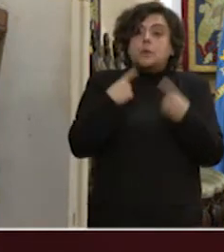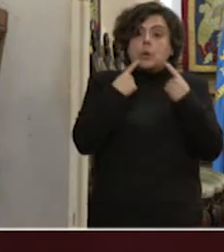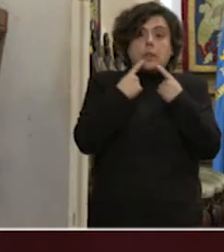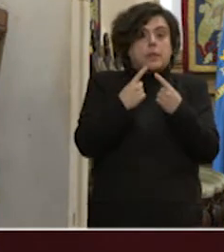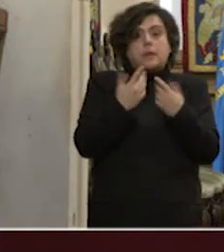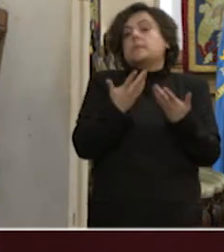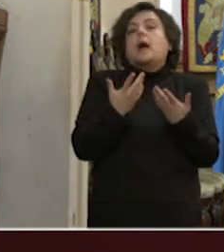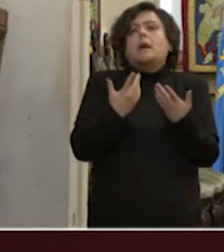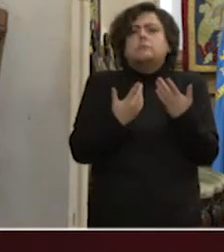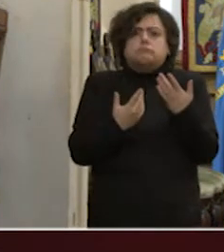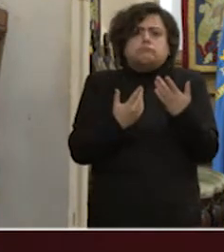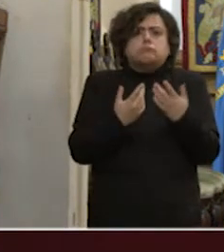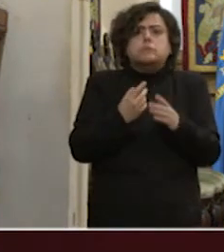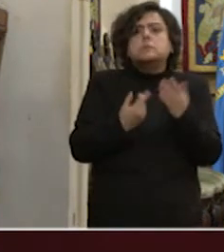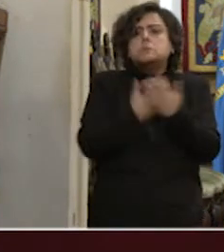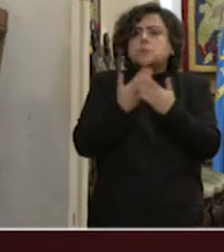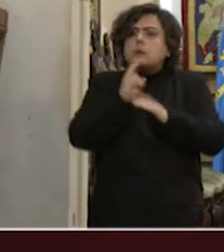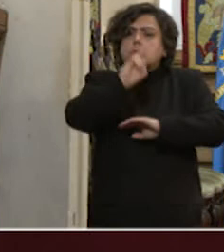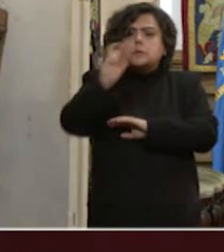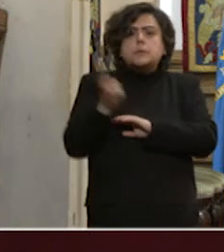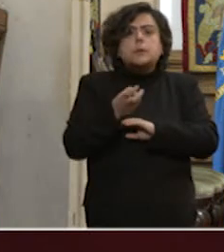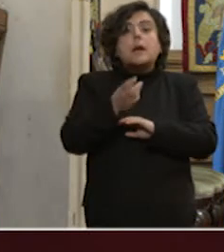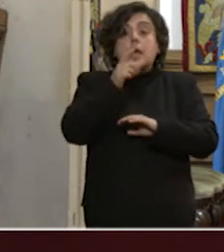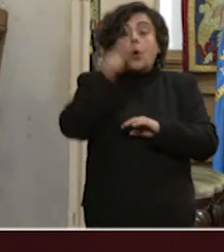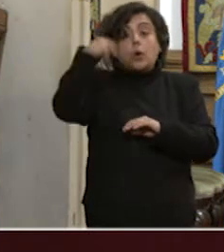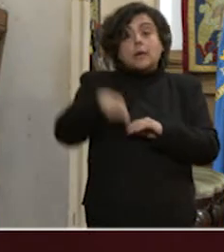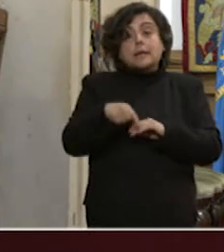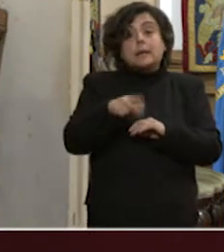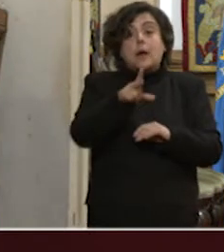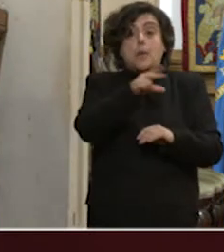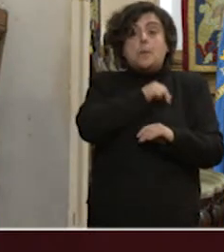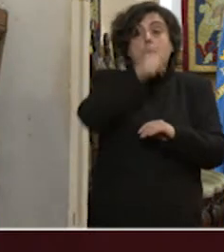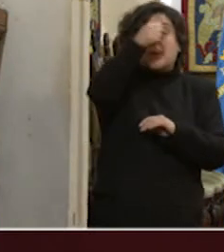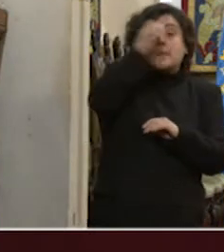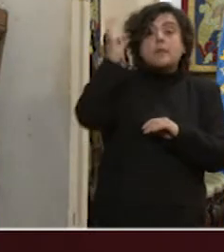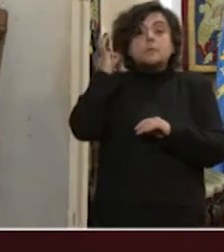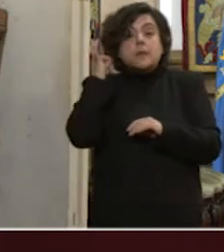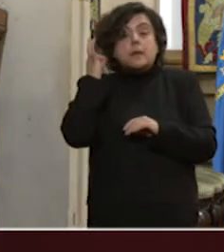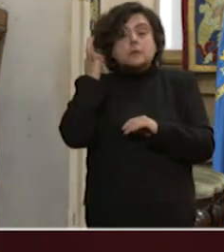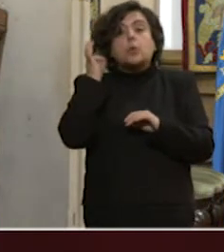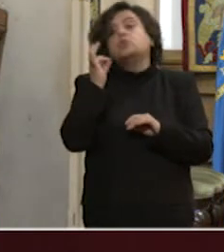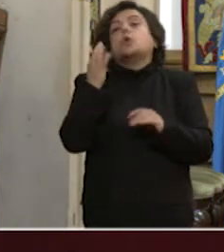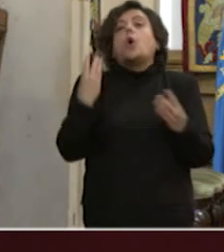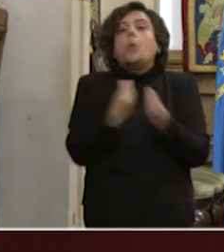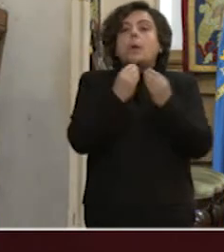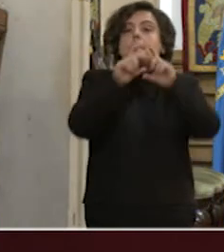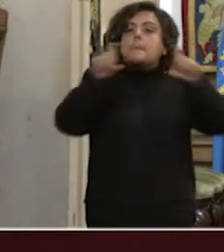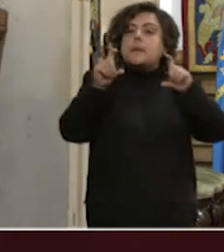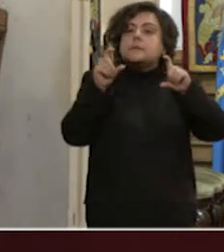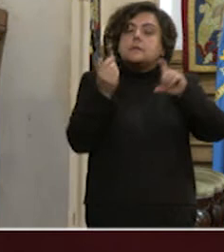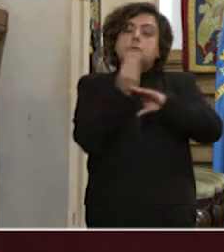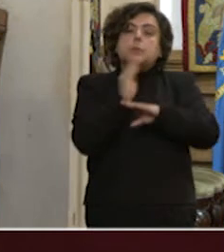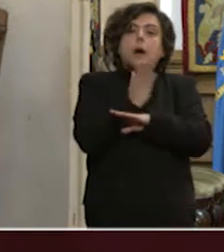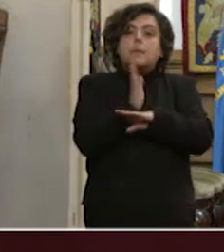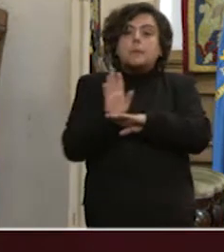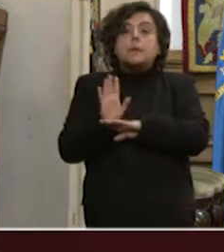ya lo he hecho en alguna otra ocasión, que la presencia de nuestros premiados y premiadas junto a la representación de nuestras mejores empresas nos